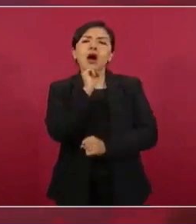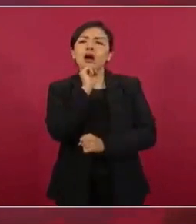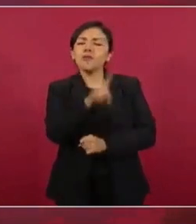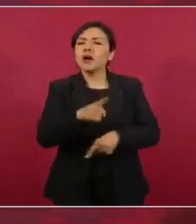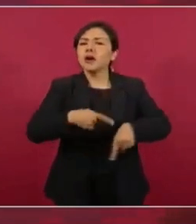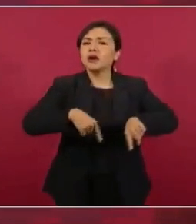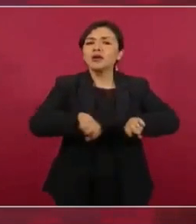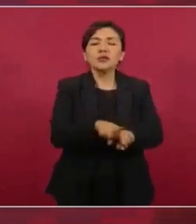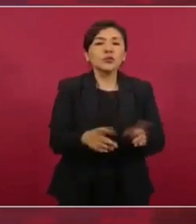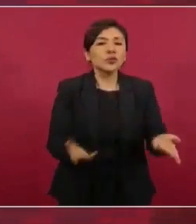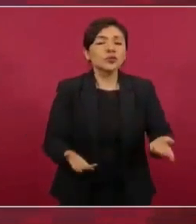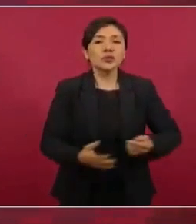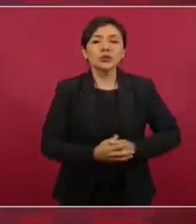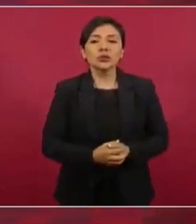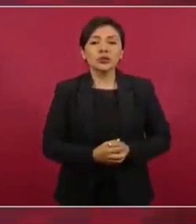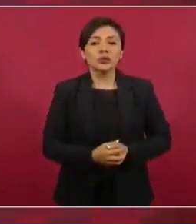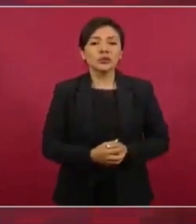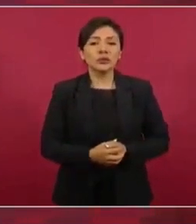y